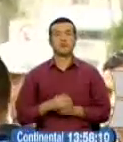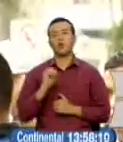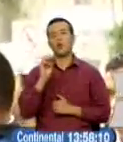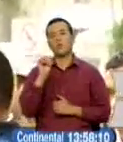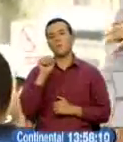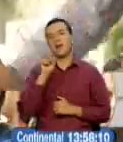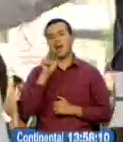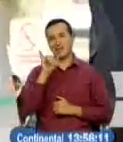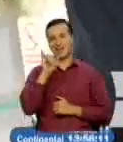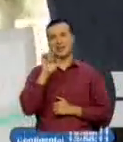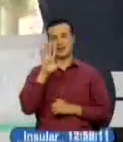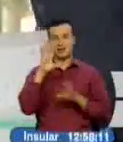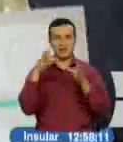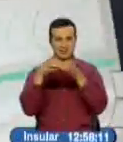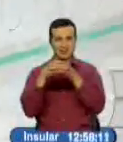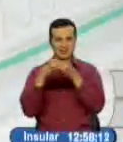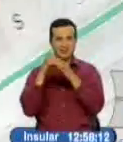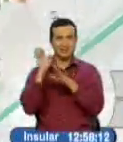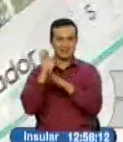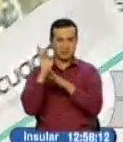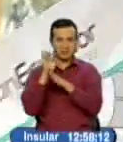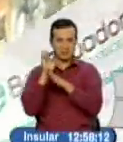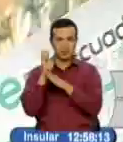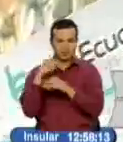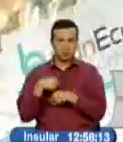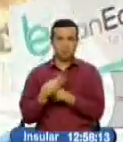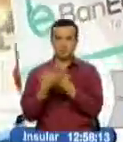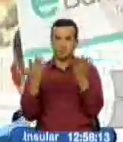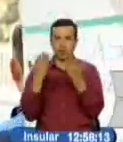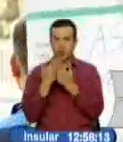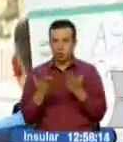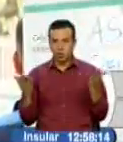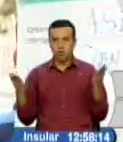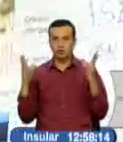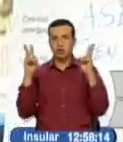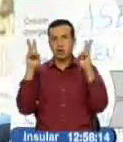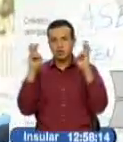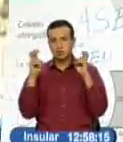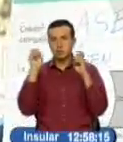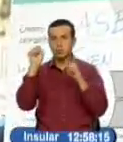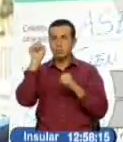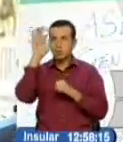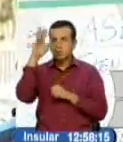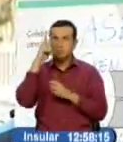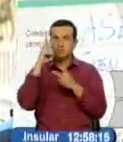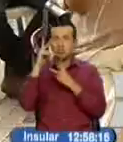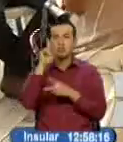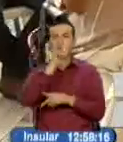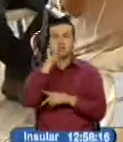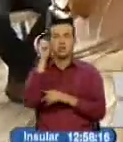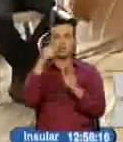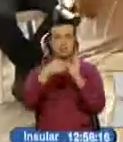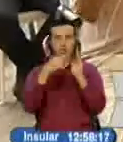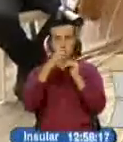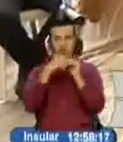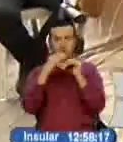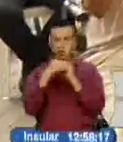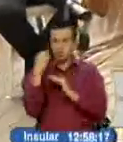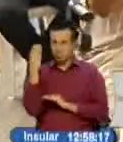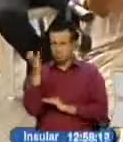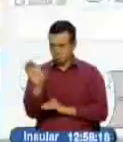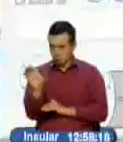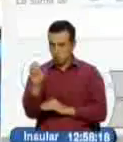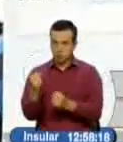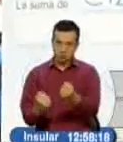Omaira Moscoso, a nombre de la Asociación Ecuatoriana de Distribuidores de Productos Audiovisuales, recibió $100,000, con lo que se impulsará